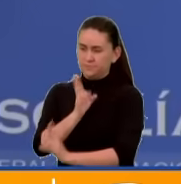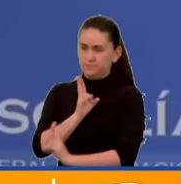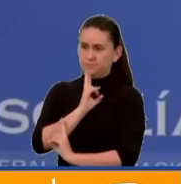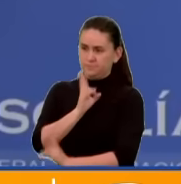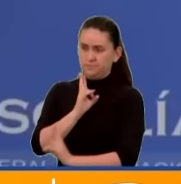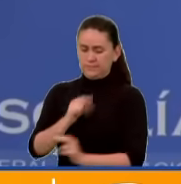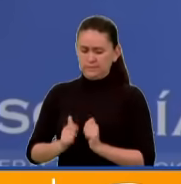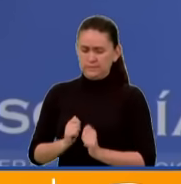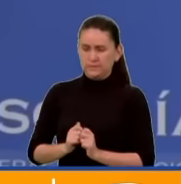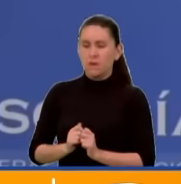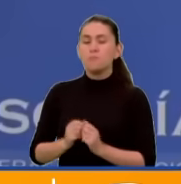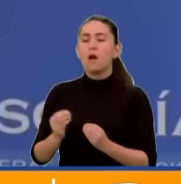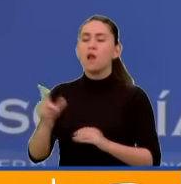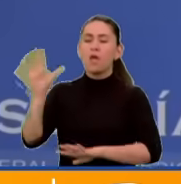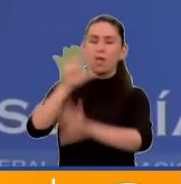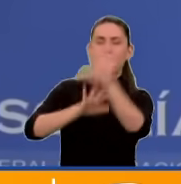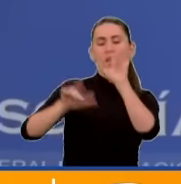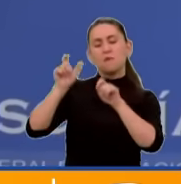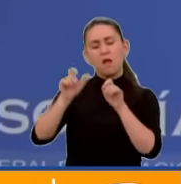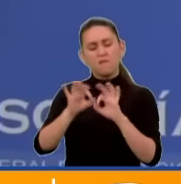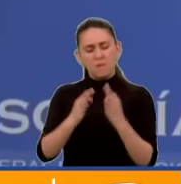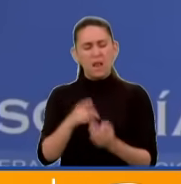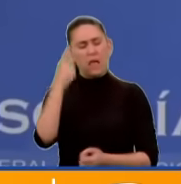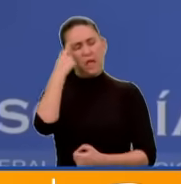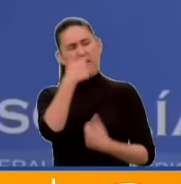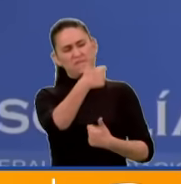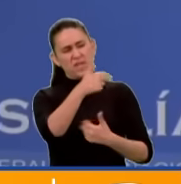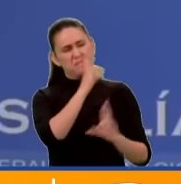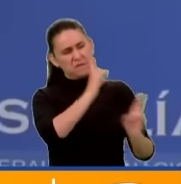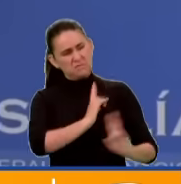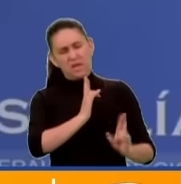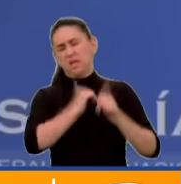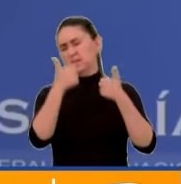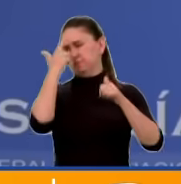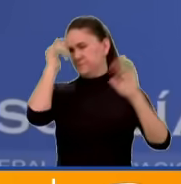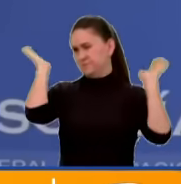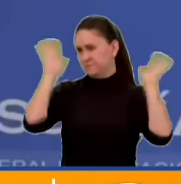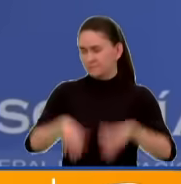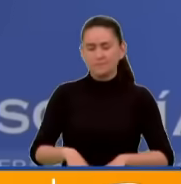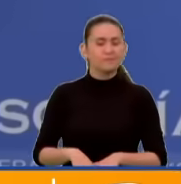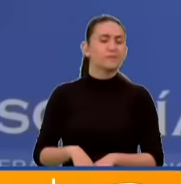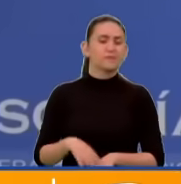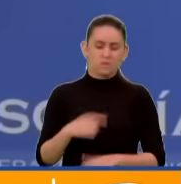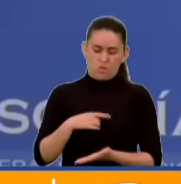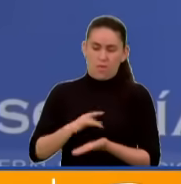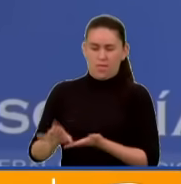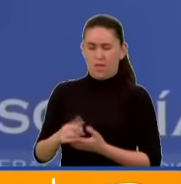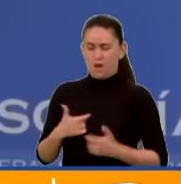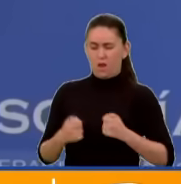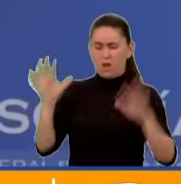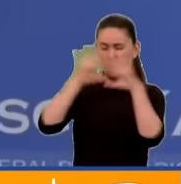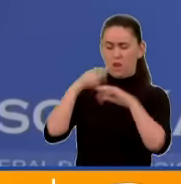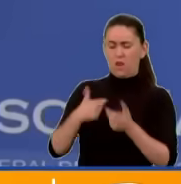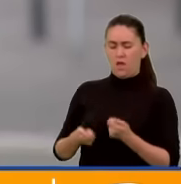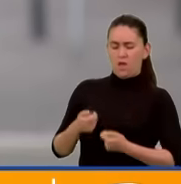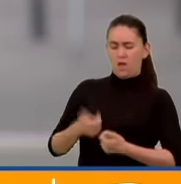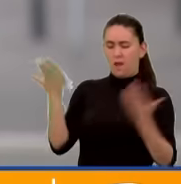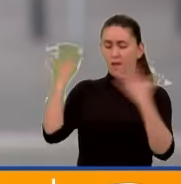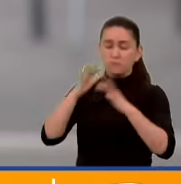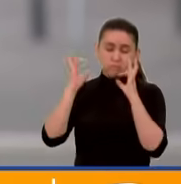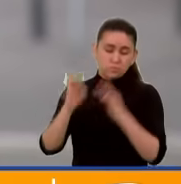manera de distraer la atención de las personas interesadas en conocer sobre la suerte de la patrullera.